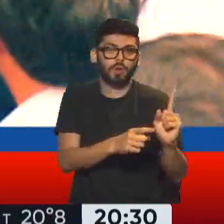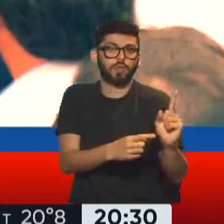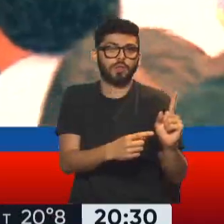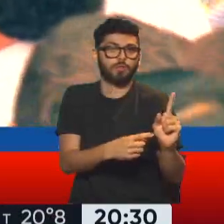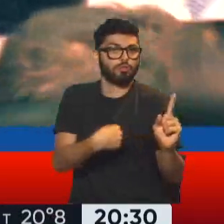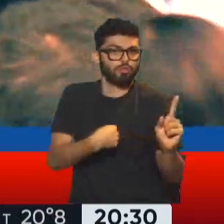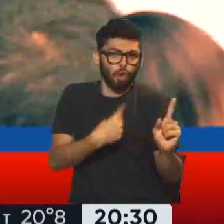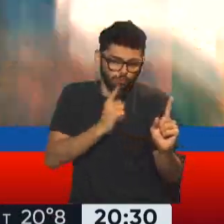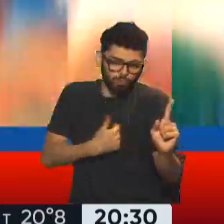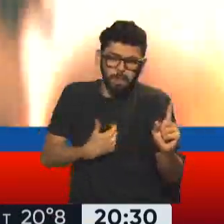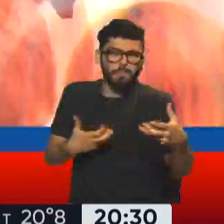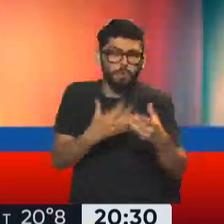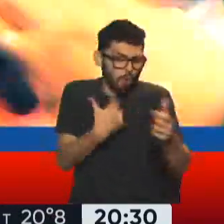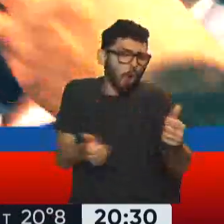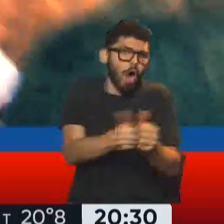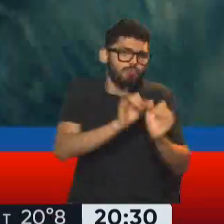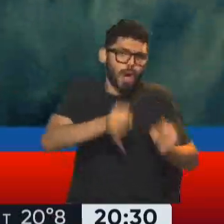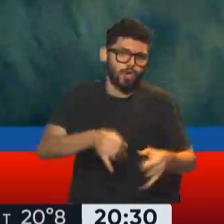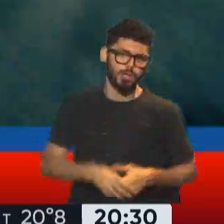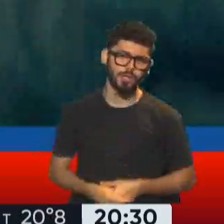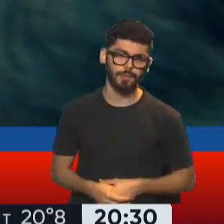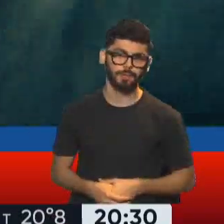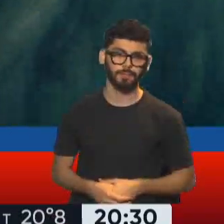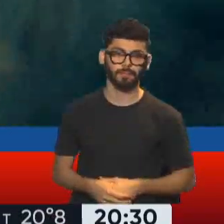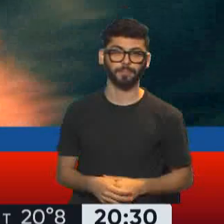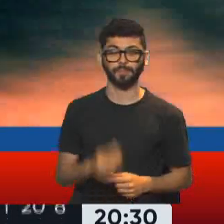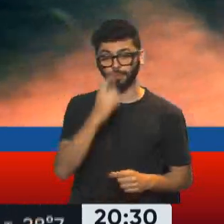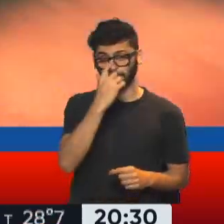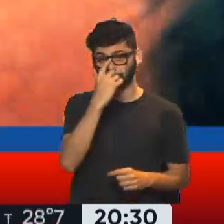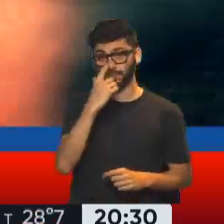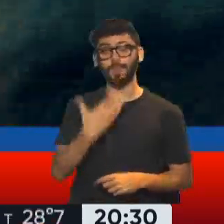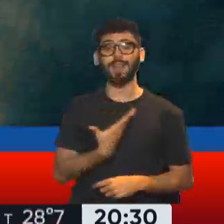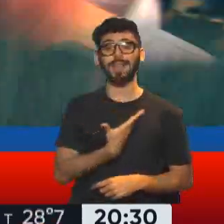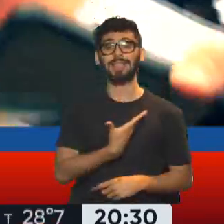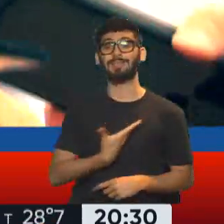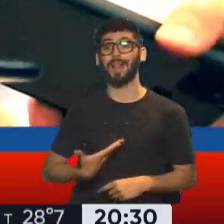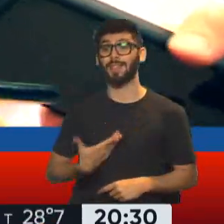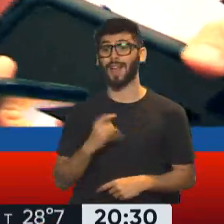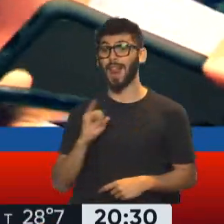en lo personal junto con el bloque acompañarlo. El presidente le dijo al juez que